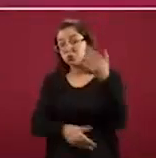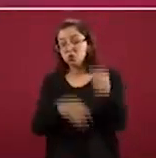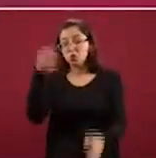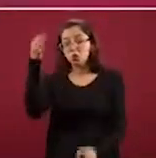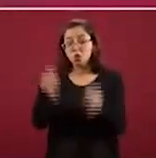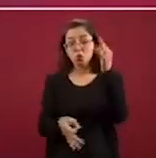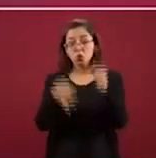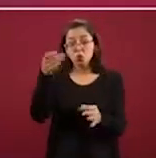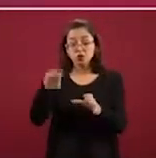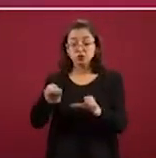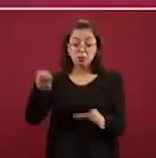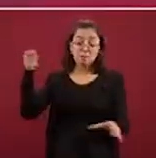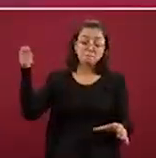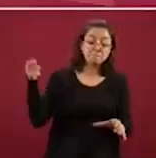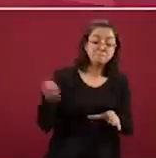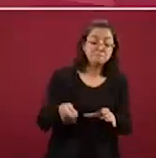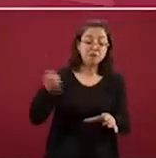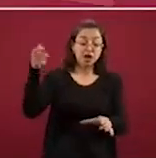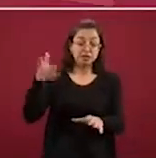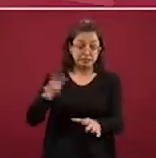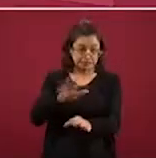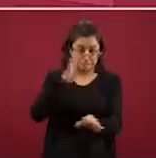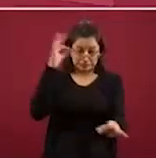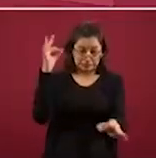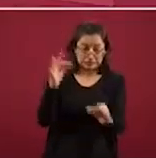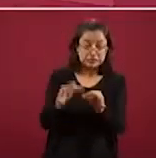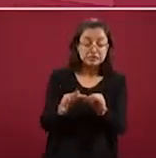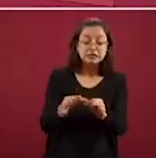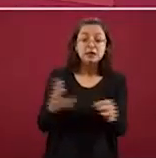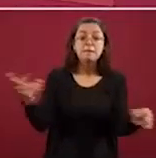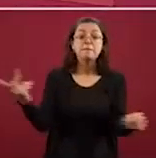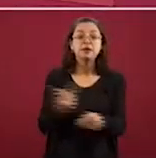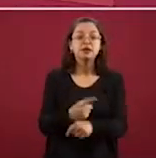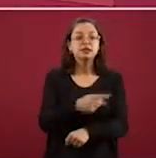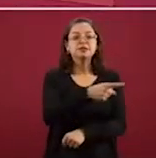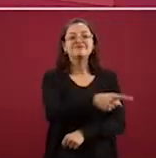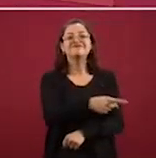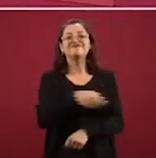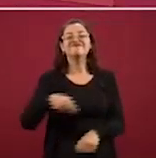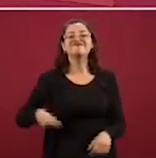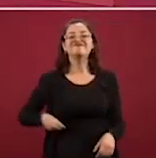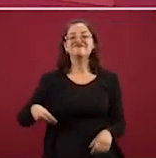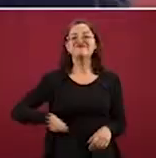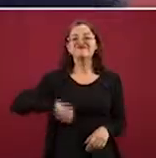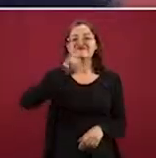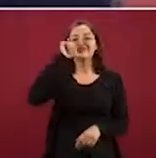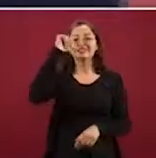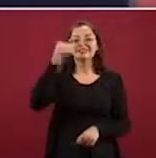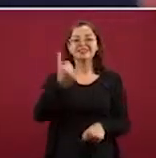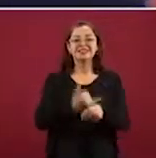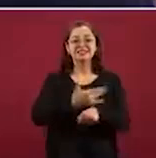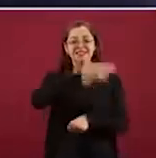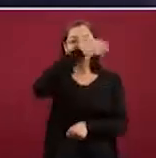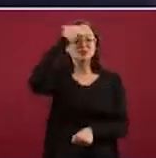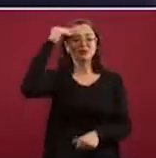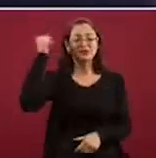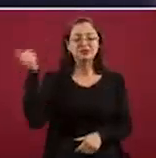con el supuesto y resulta de que la persona es inocente y